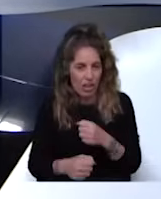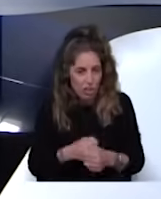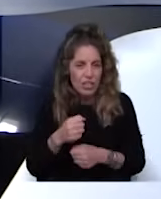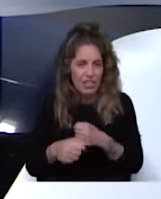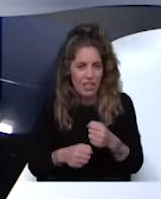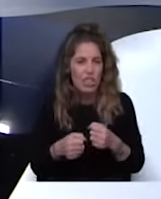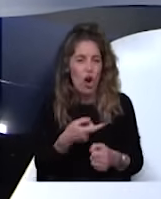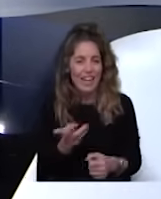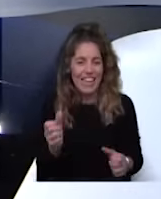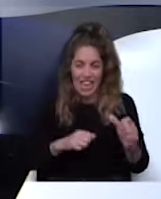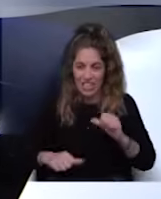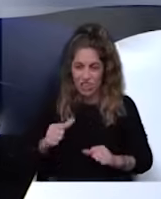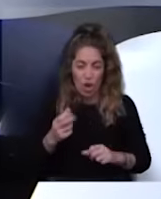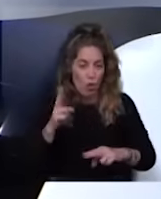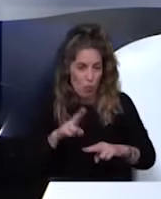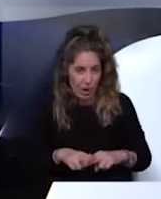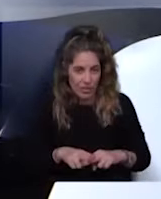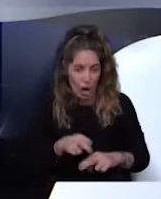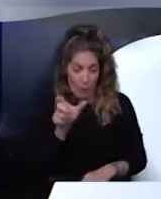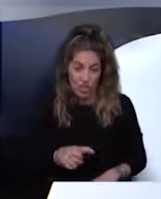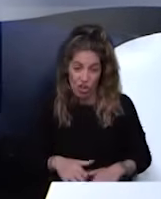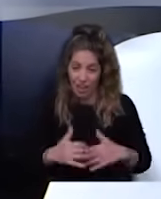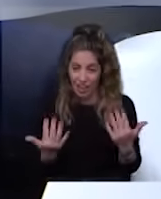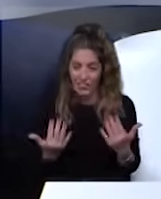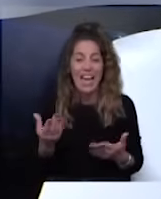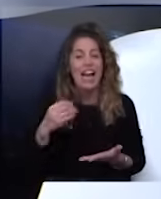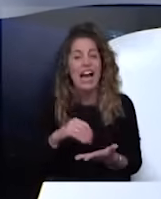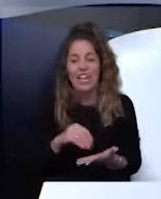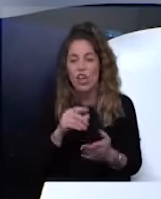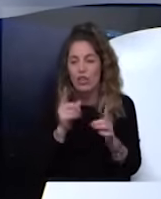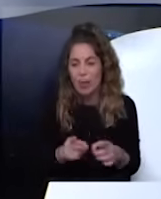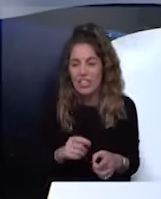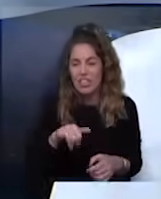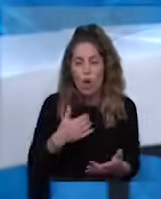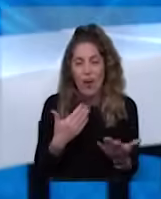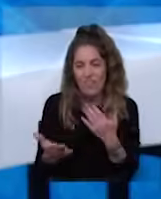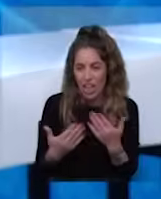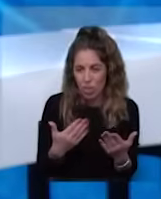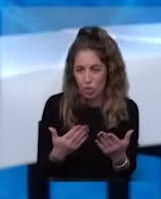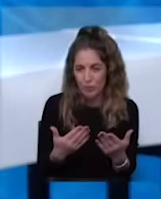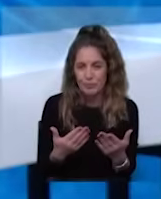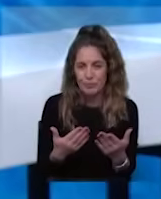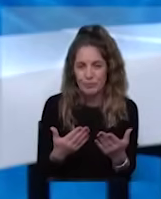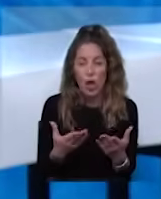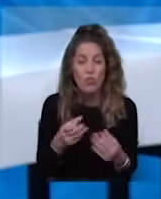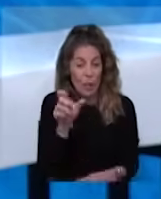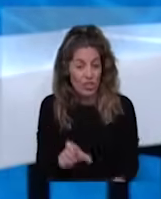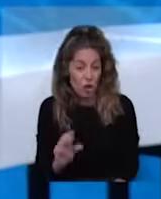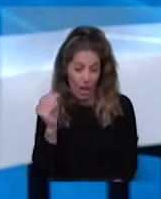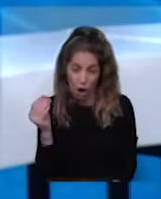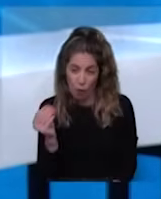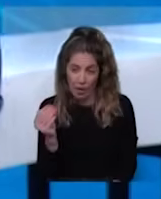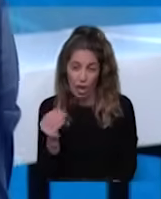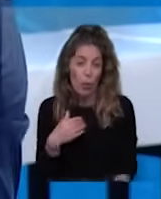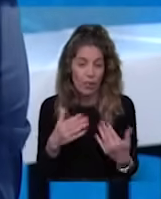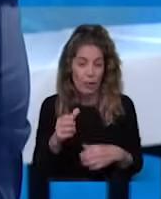año la cantidad de lesionados fallecidos y pacientes graves agreo una cosa Gerardo que también lo he hablado es hay mucha gente joven No cuando